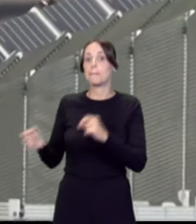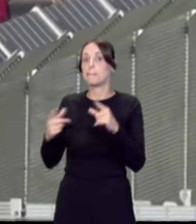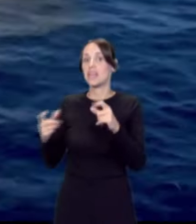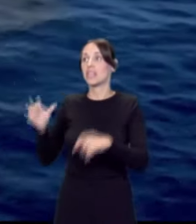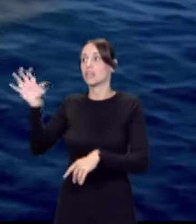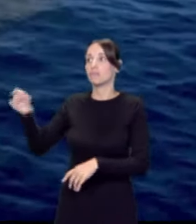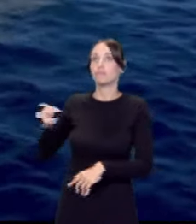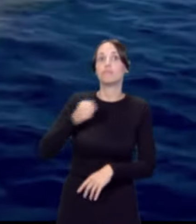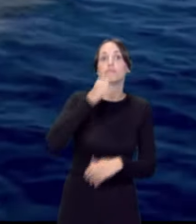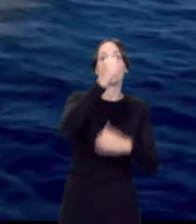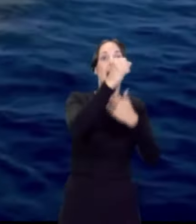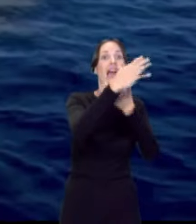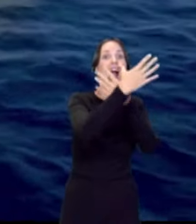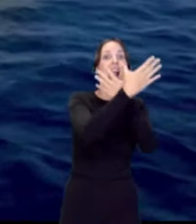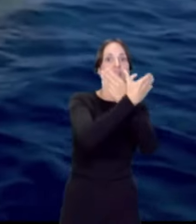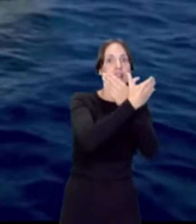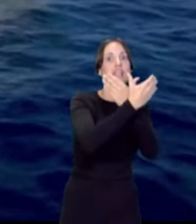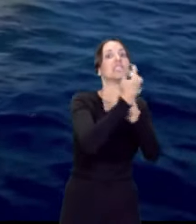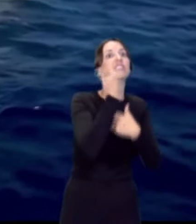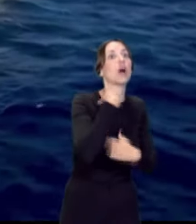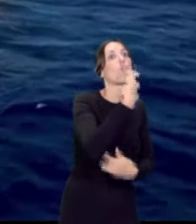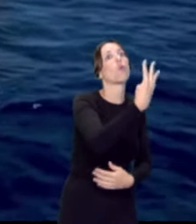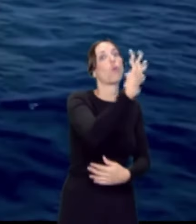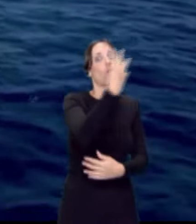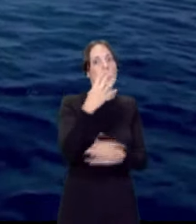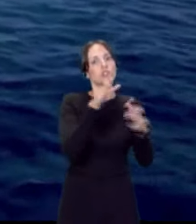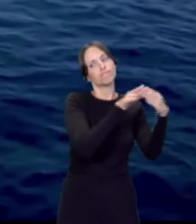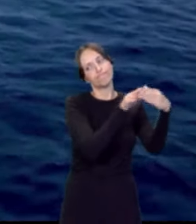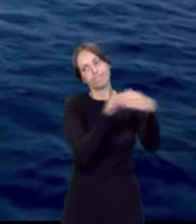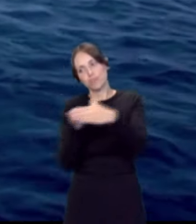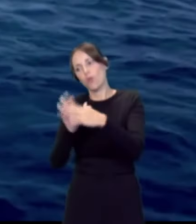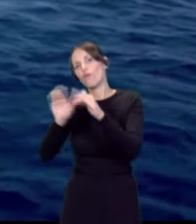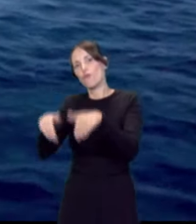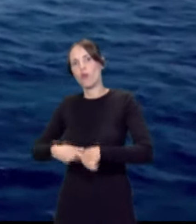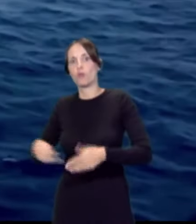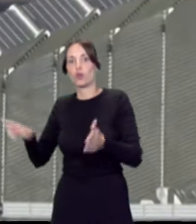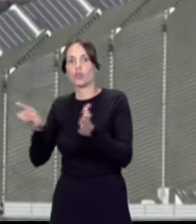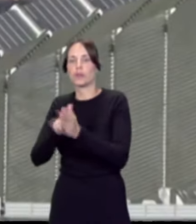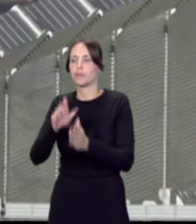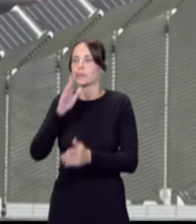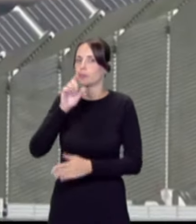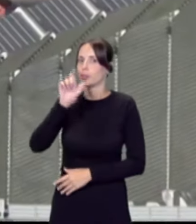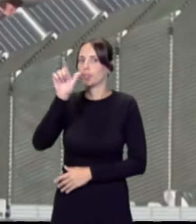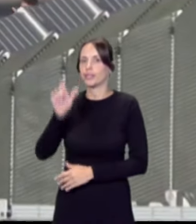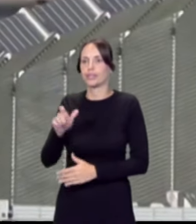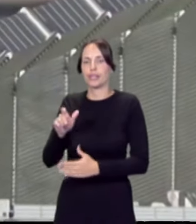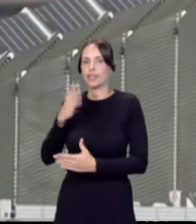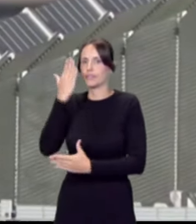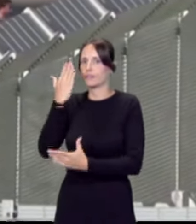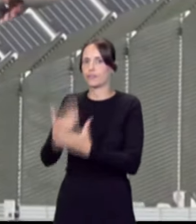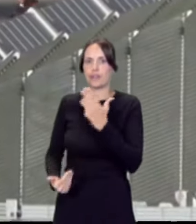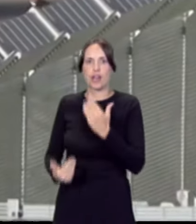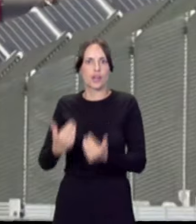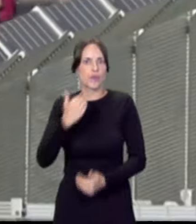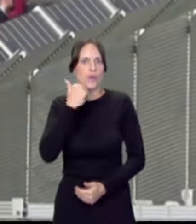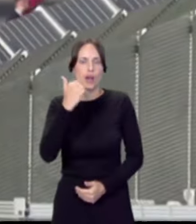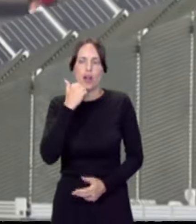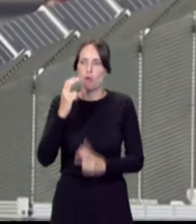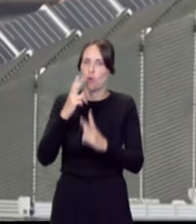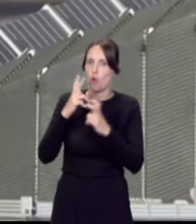el camino de vuelta en el mismo barco en el que les llevaron. Italia tropieza en uno de los puntos que más critican